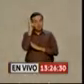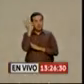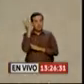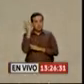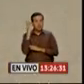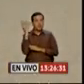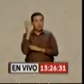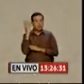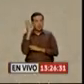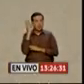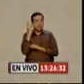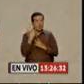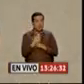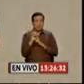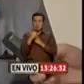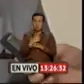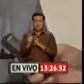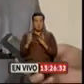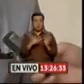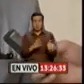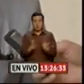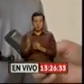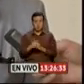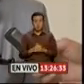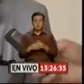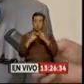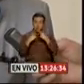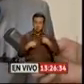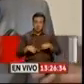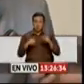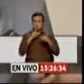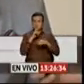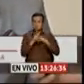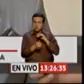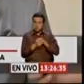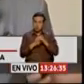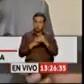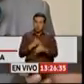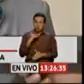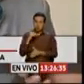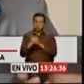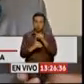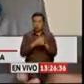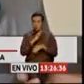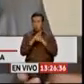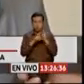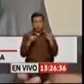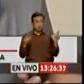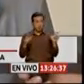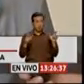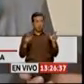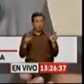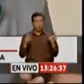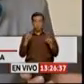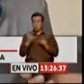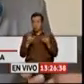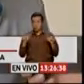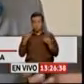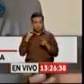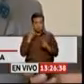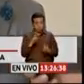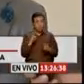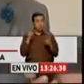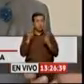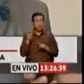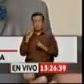en indefensión escuchemos es decir comenzaron escondieron el proceso para todos los objetos procesales no sólo para las personas investigadas sino